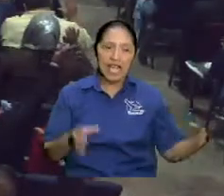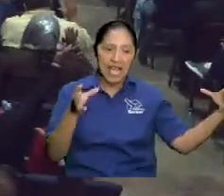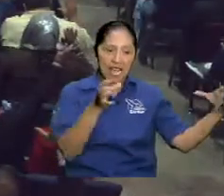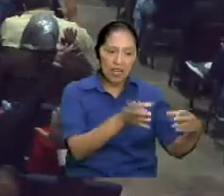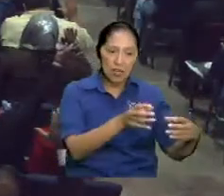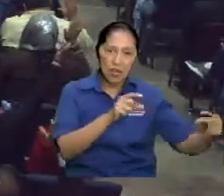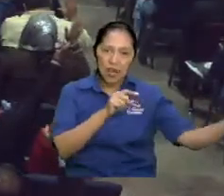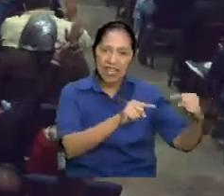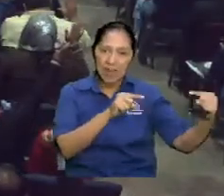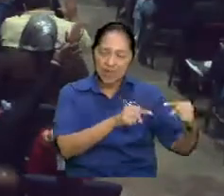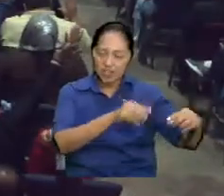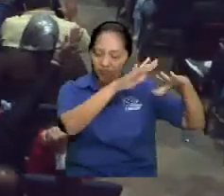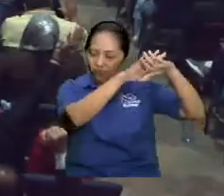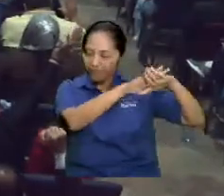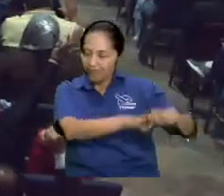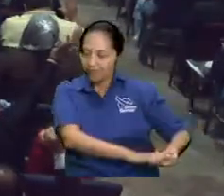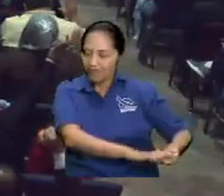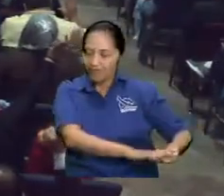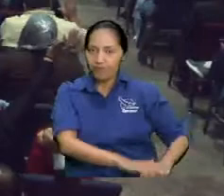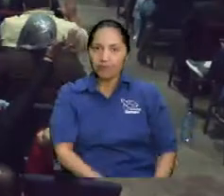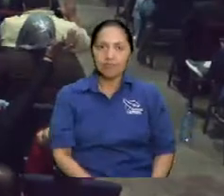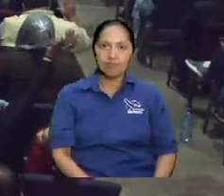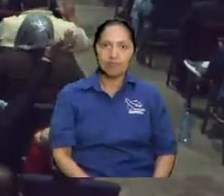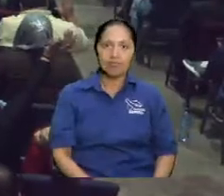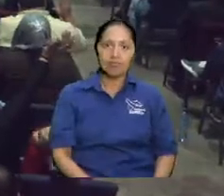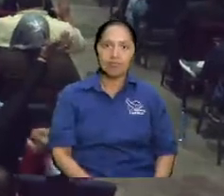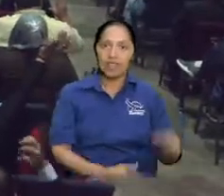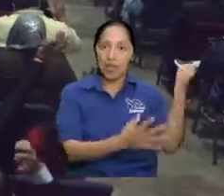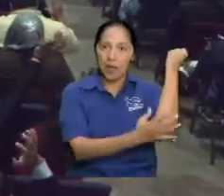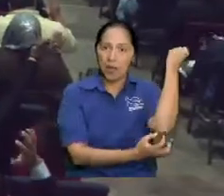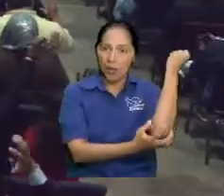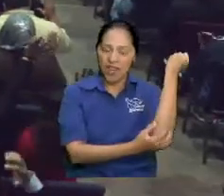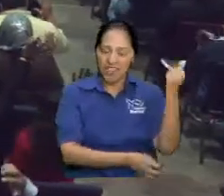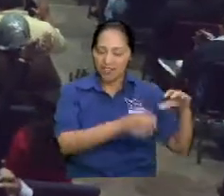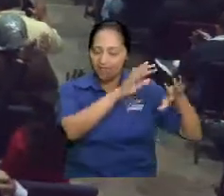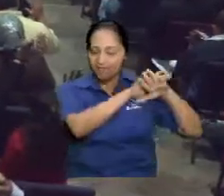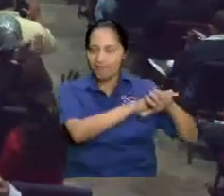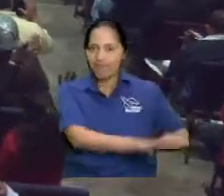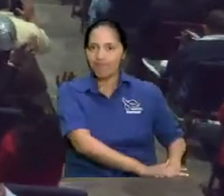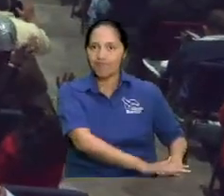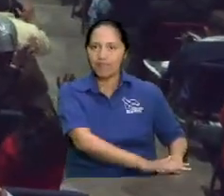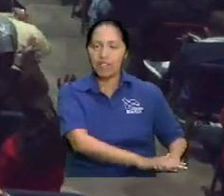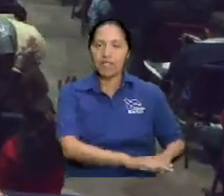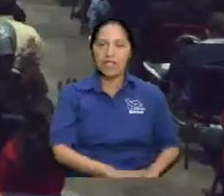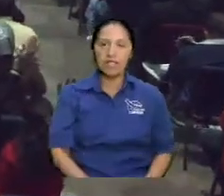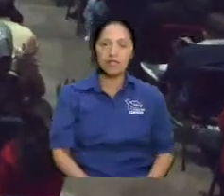madianitas y a las pobrezas que estos traen. Los aplasta.